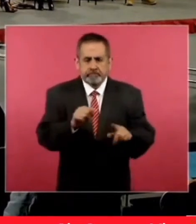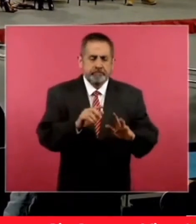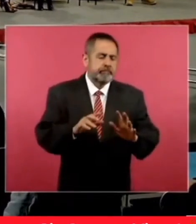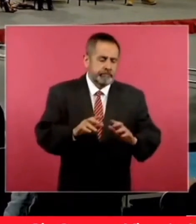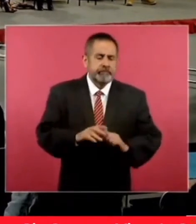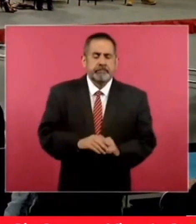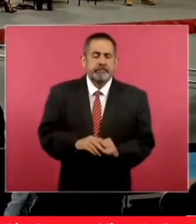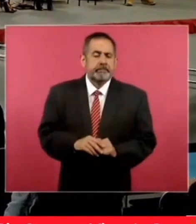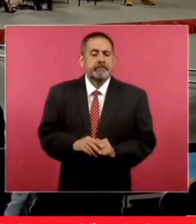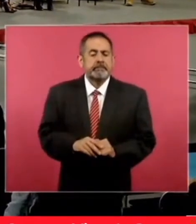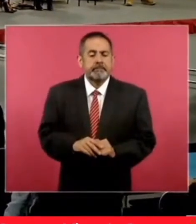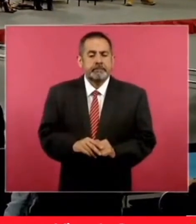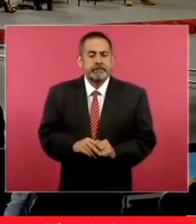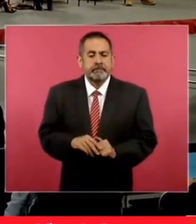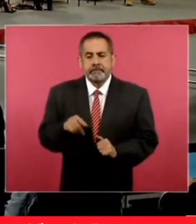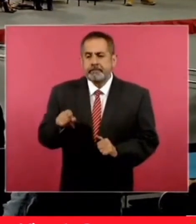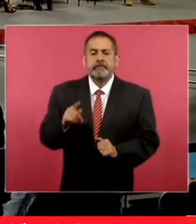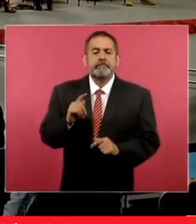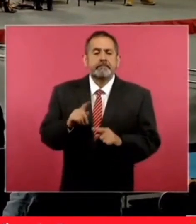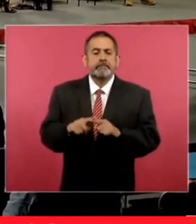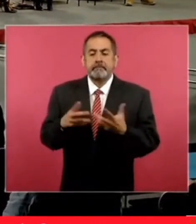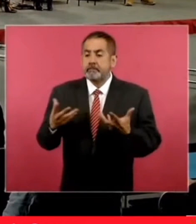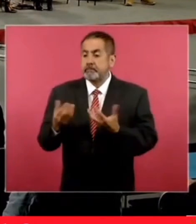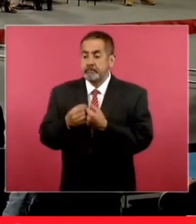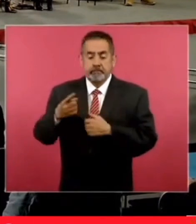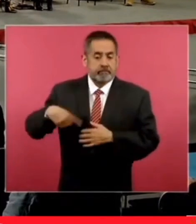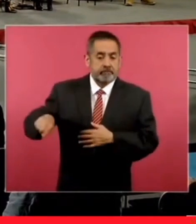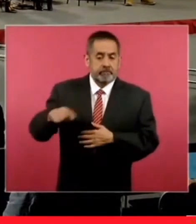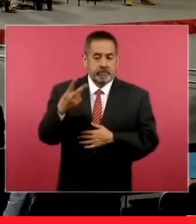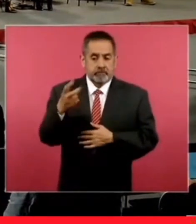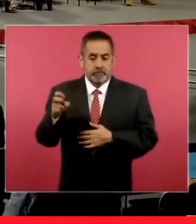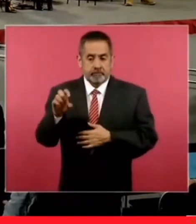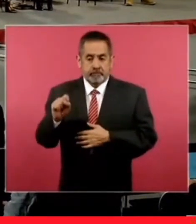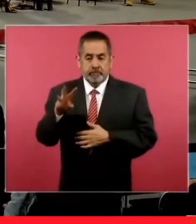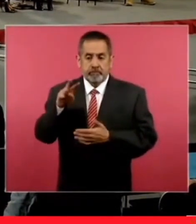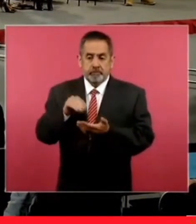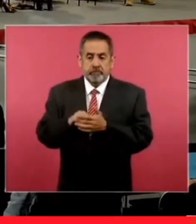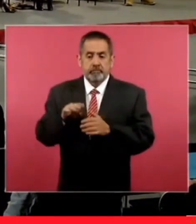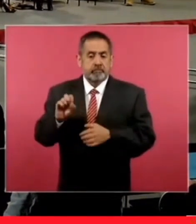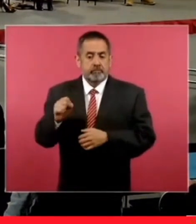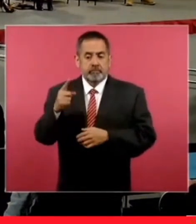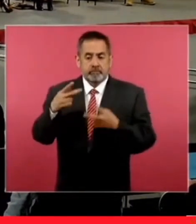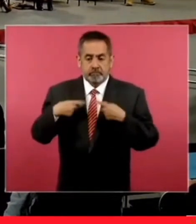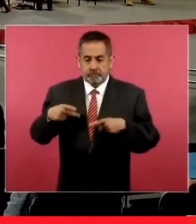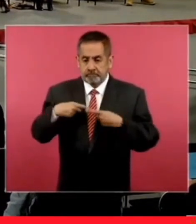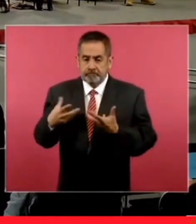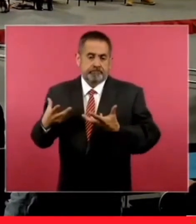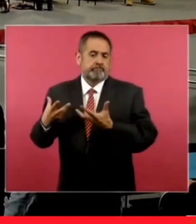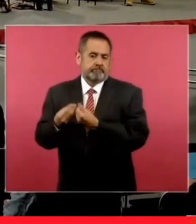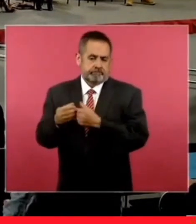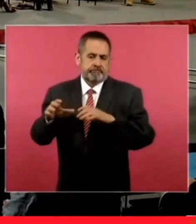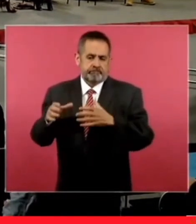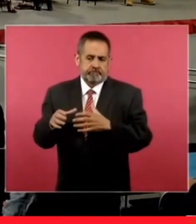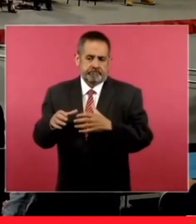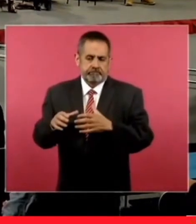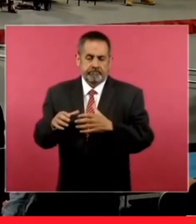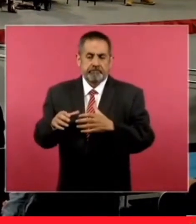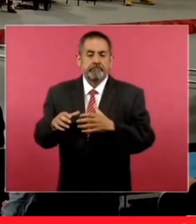se donde han participado doscientos sesenta y cuatro mil sesenta y un elementos de